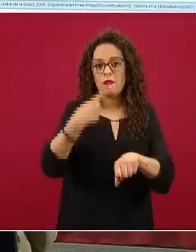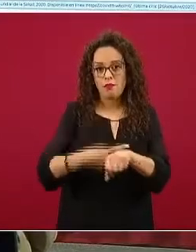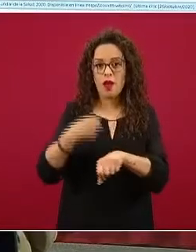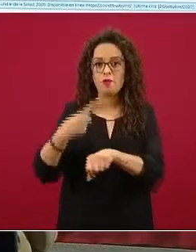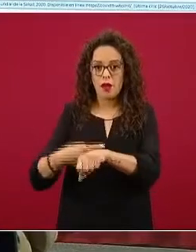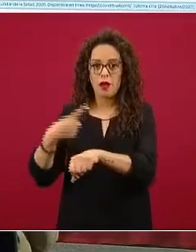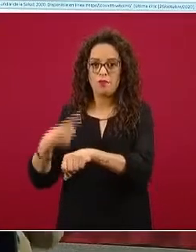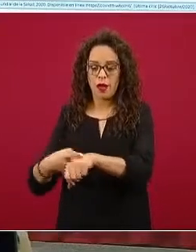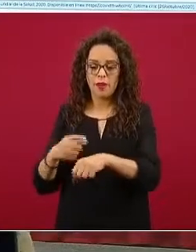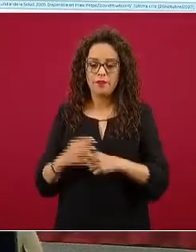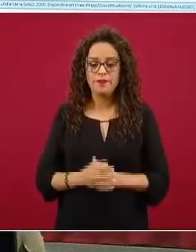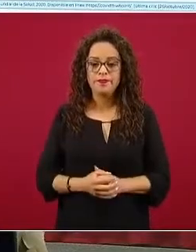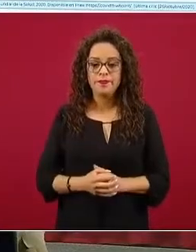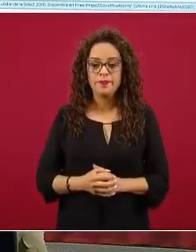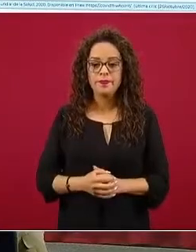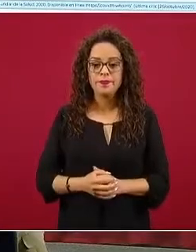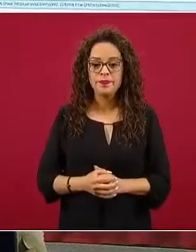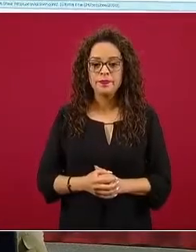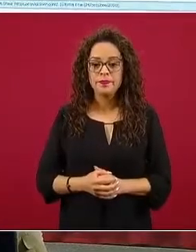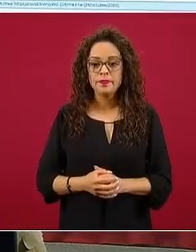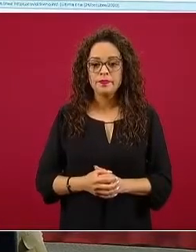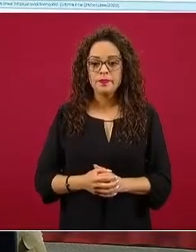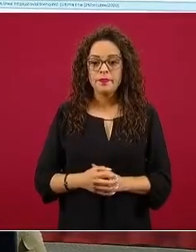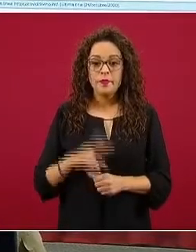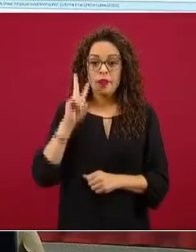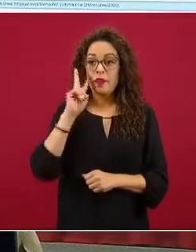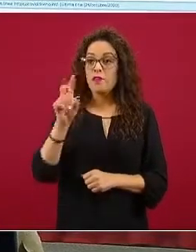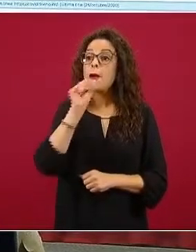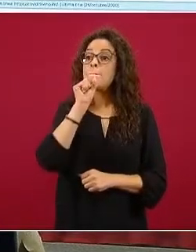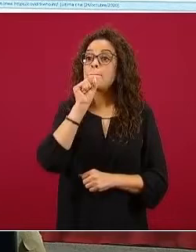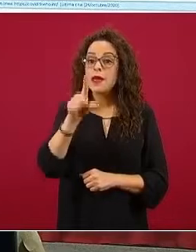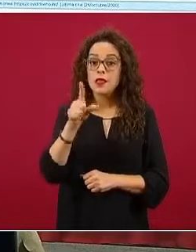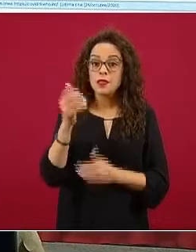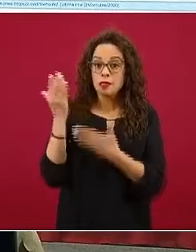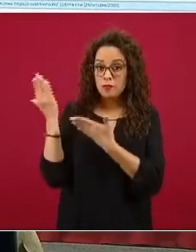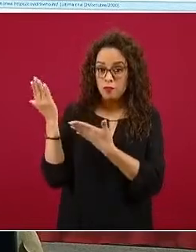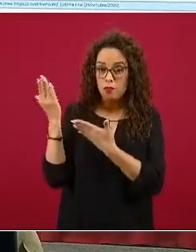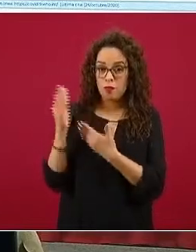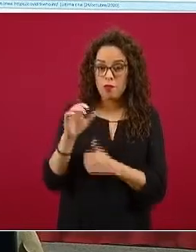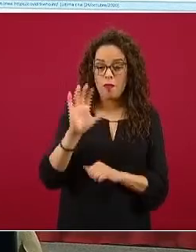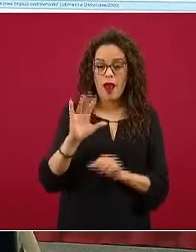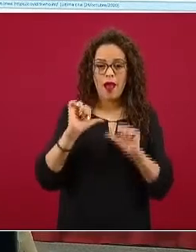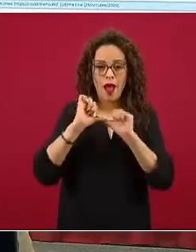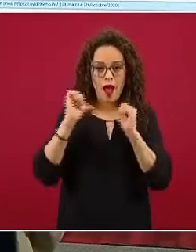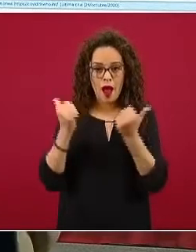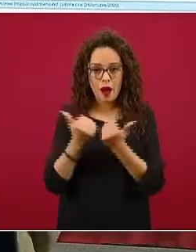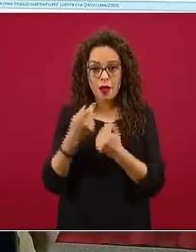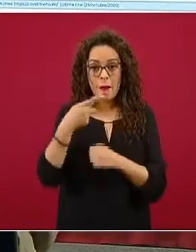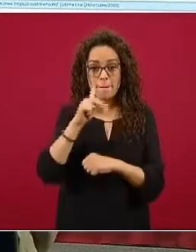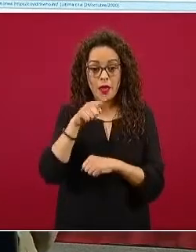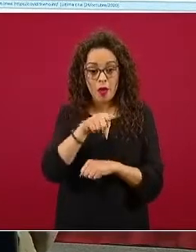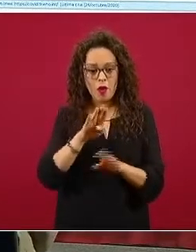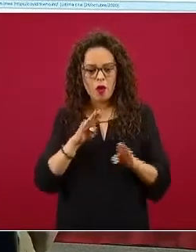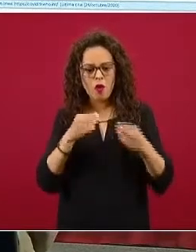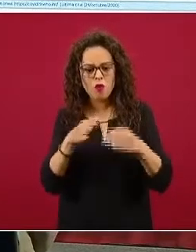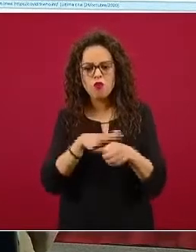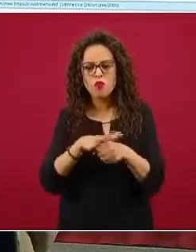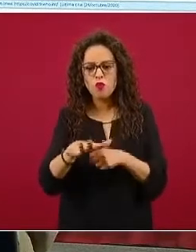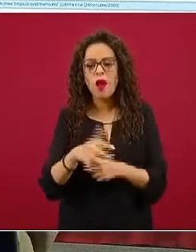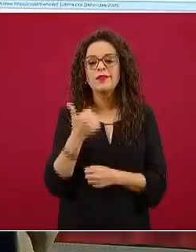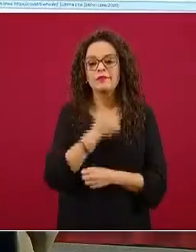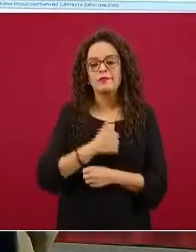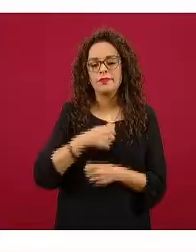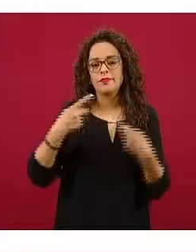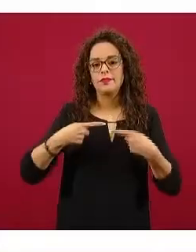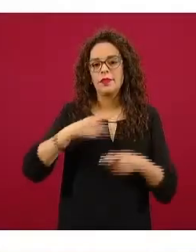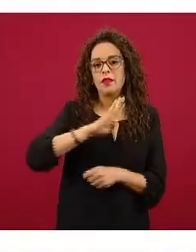siguiente diapositiva vemos esta misma distribución por áreas, pero ahora enfocándonos a las defunciones que ocurren de manera